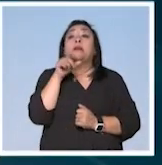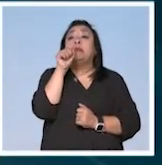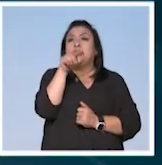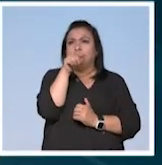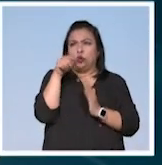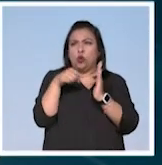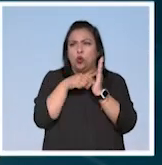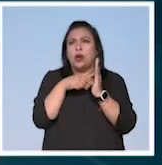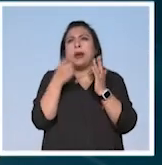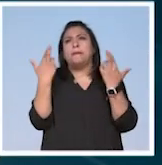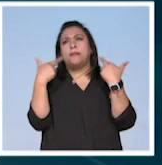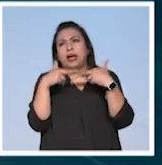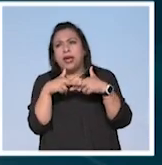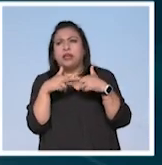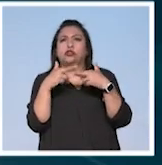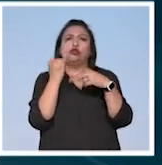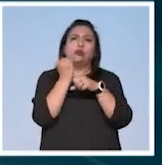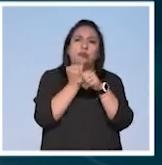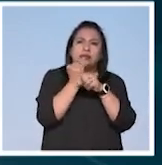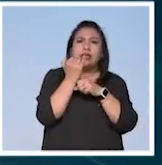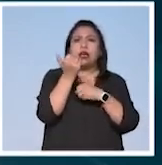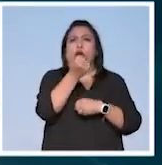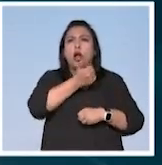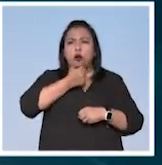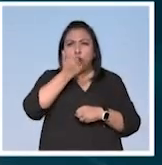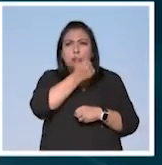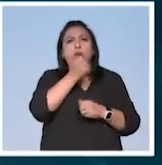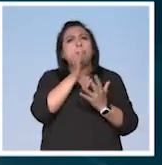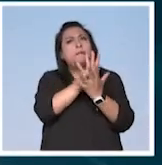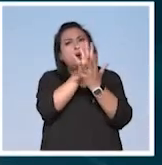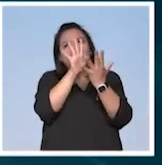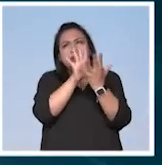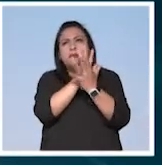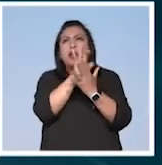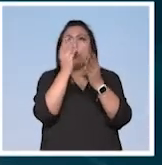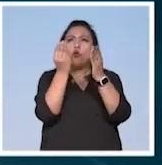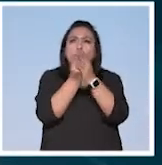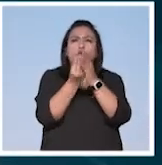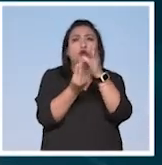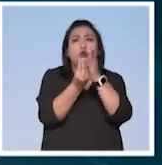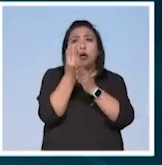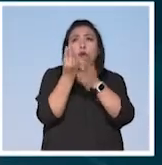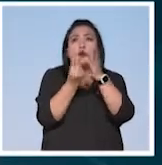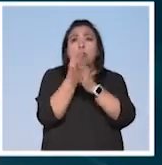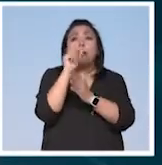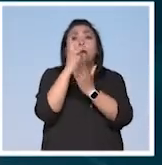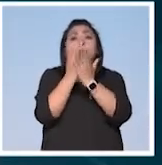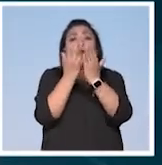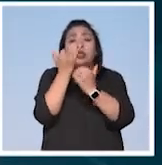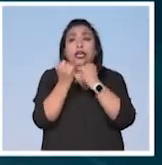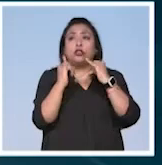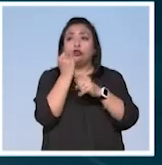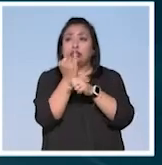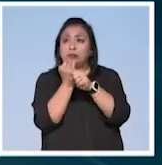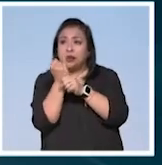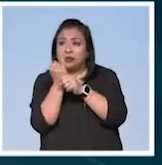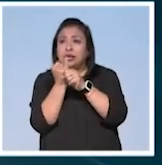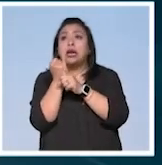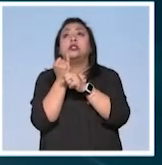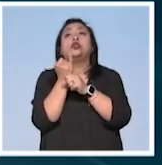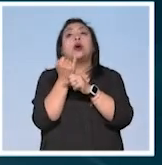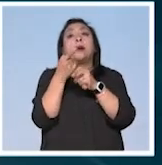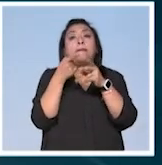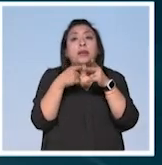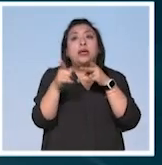lugar, profesores, investigadores y estudiantes participan en cursos innovadores y proyectos de investigación de los que